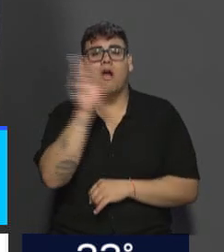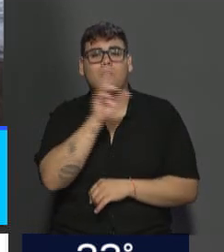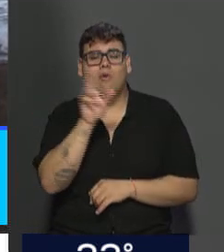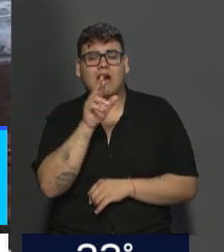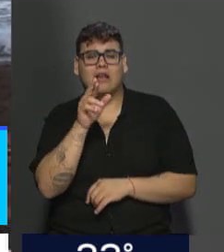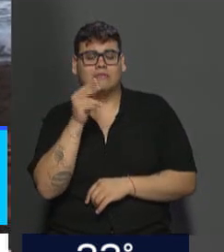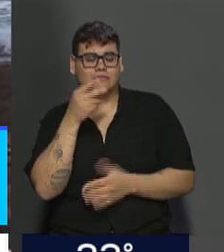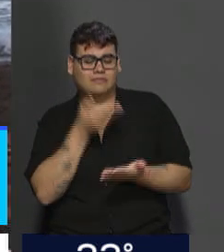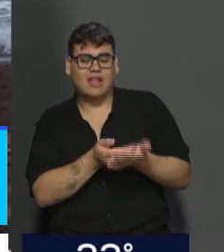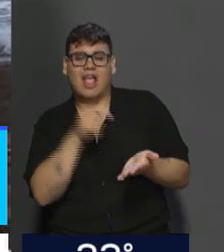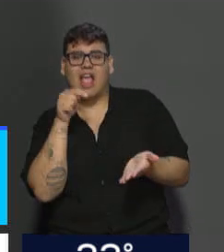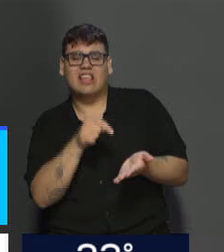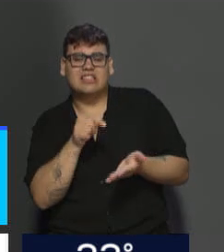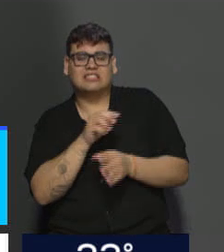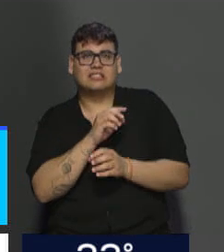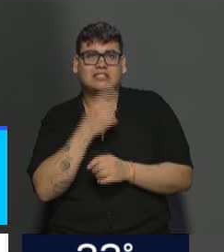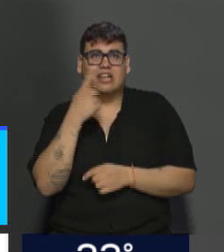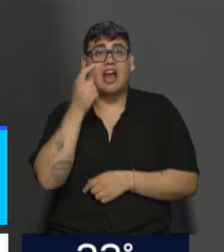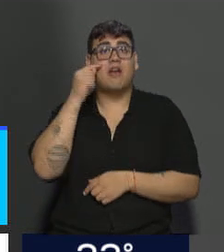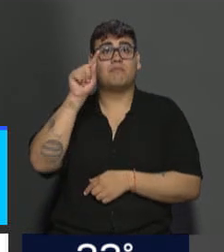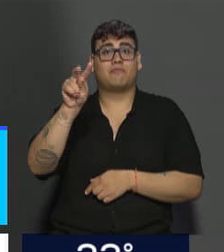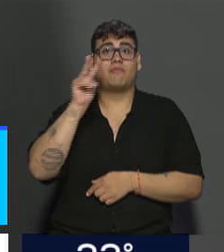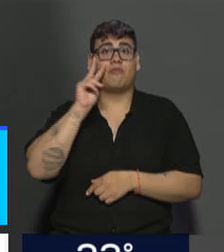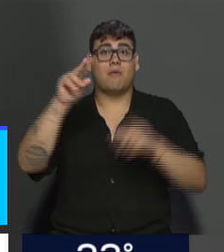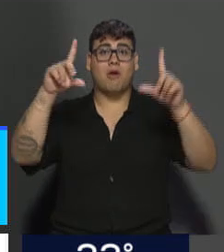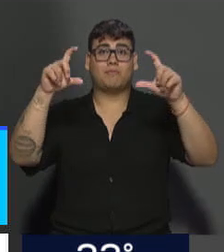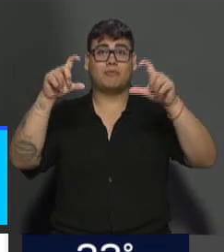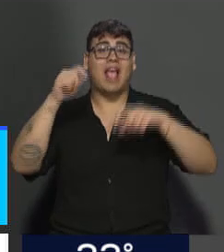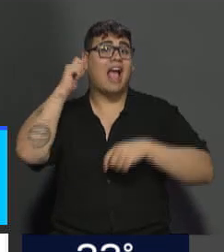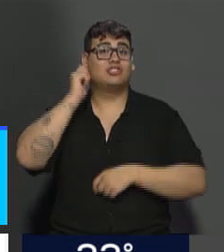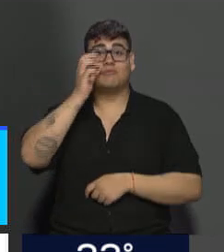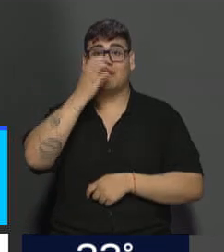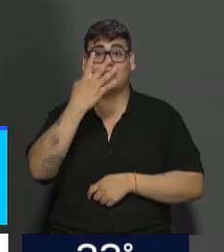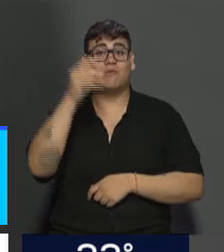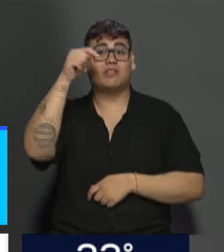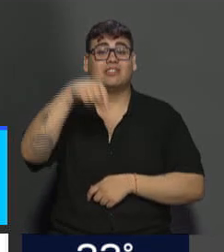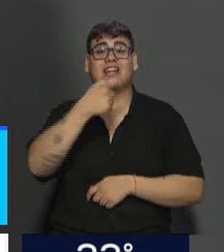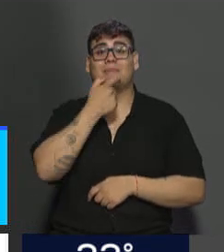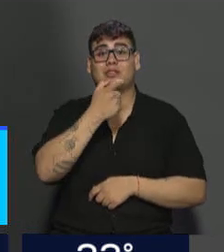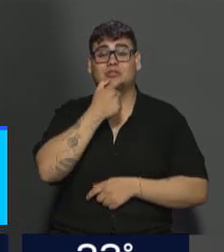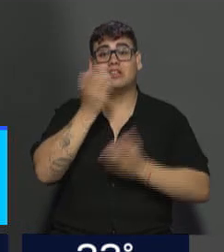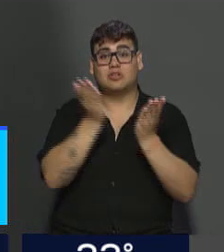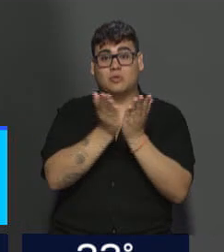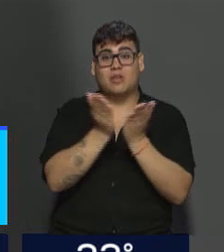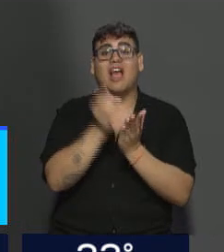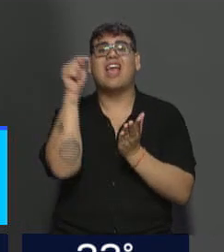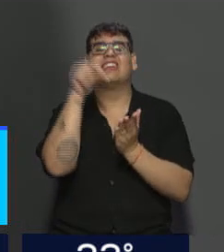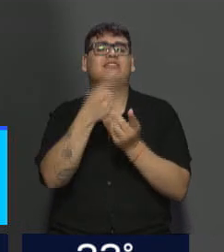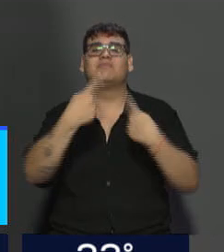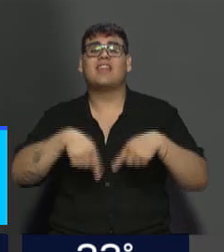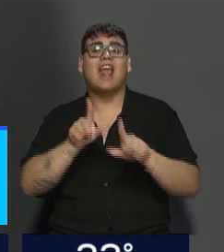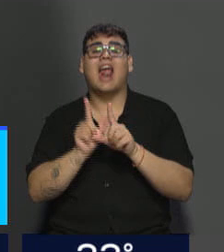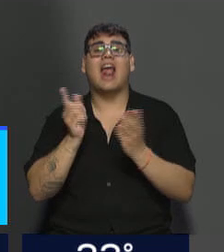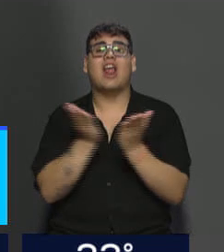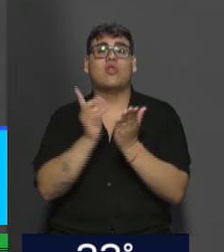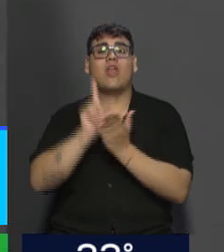20:15 es esta que vemos en pantalla tenía 24 años estaba en Mendoza estudiando la licenciatura de inglés y